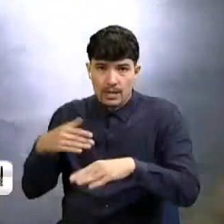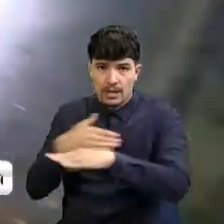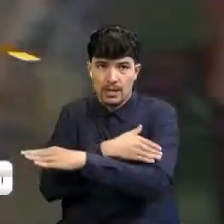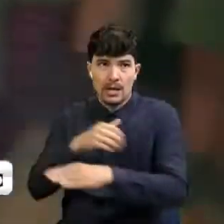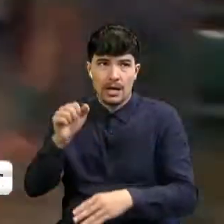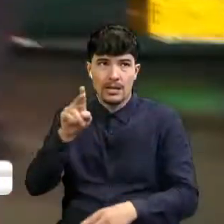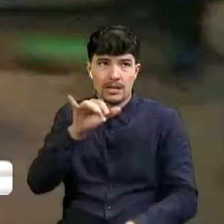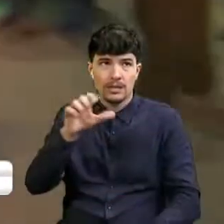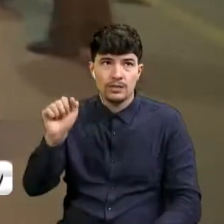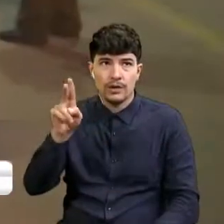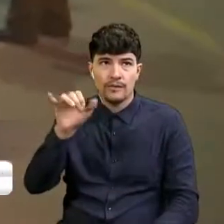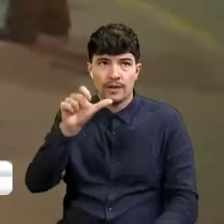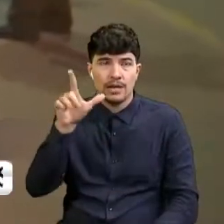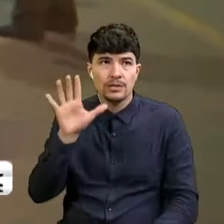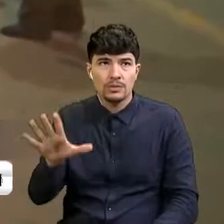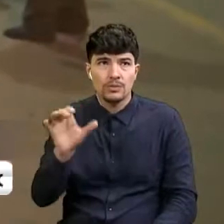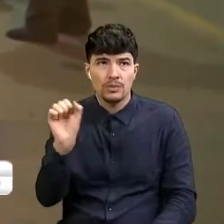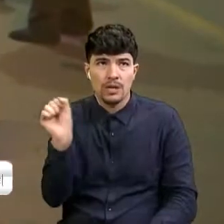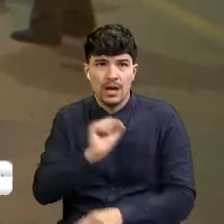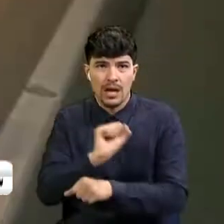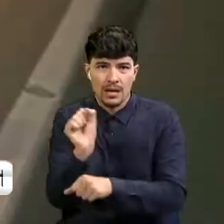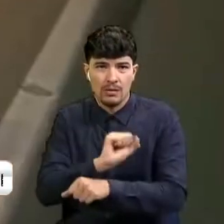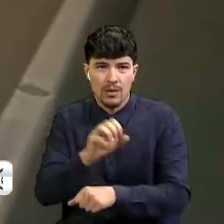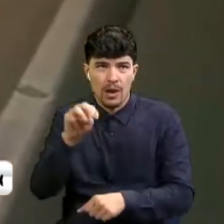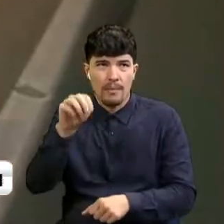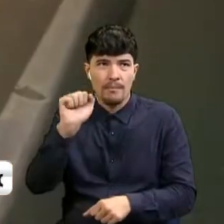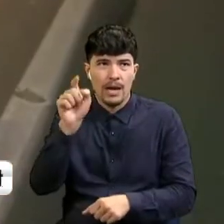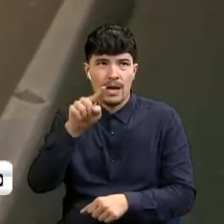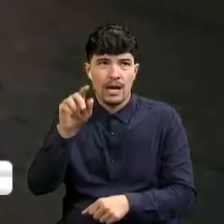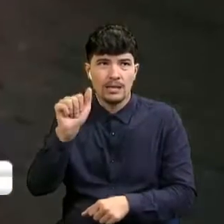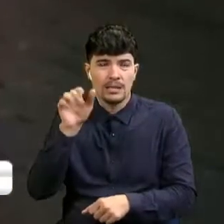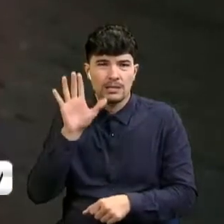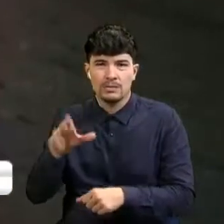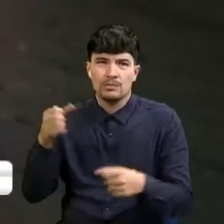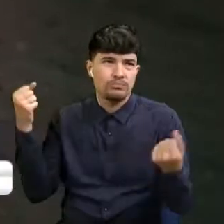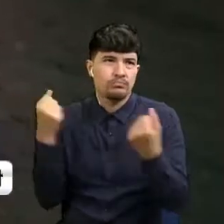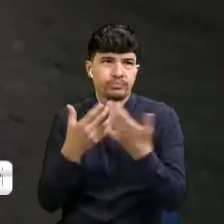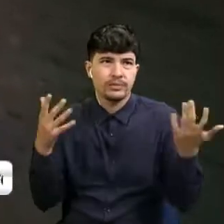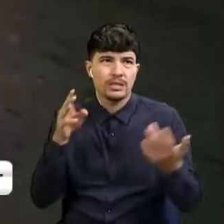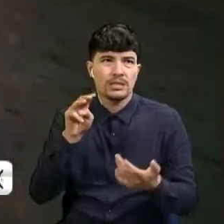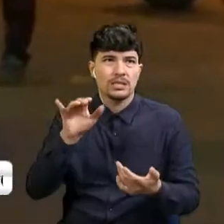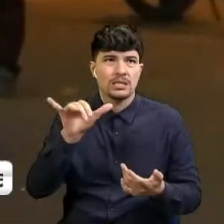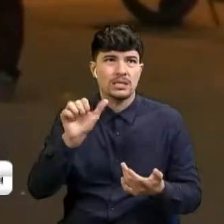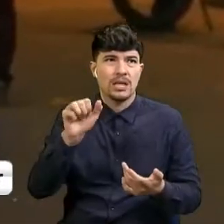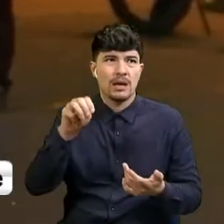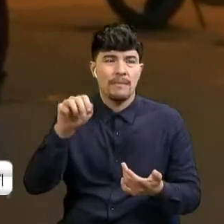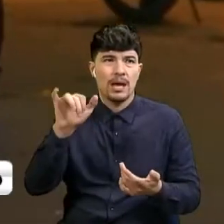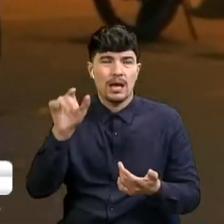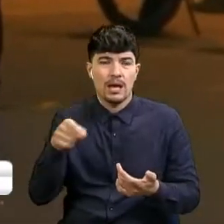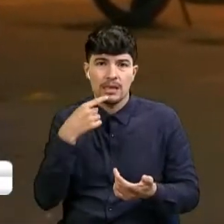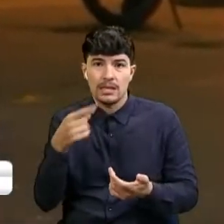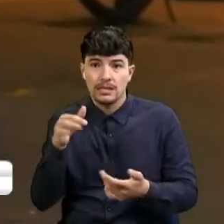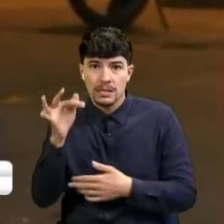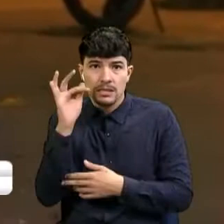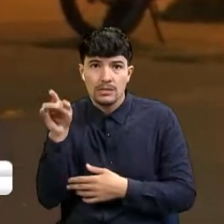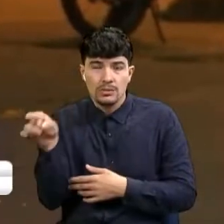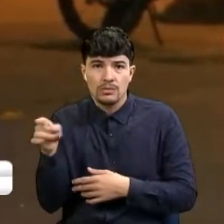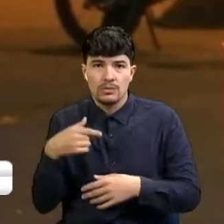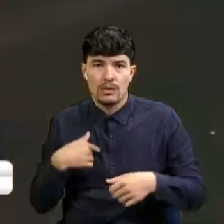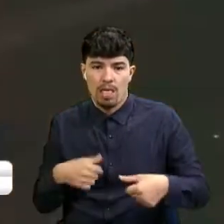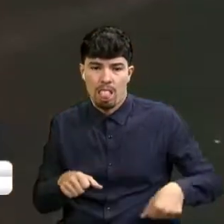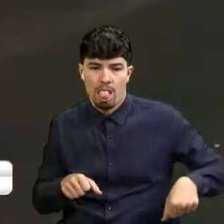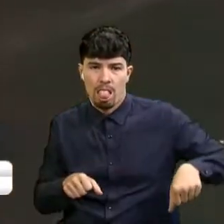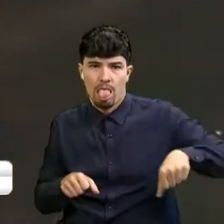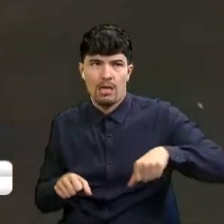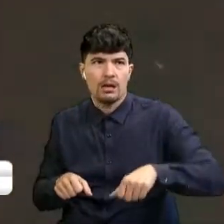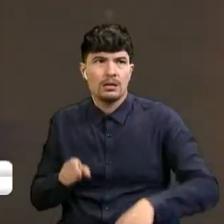Florida Blanca-Girón, un automóvil Mazda 323 colisiona con una motocicleta Yamaha que, al parecer, según versión de los testigos, venía en